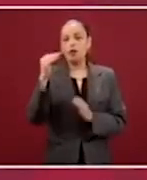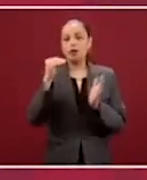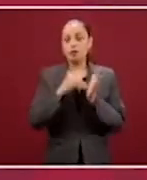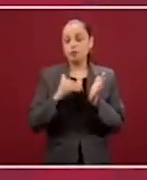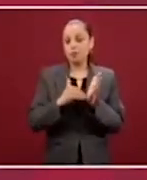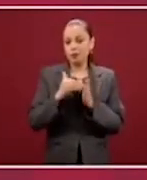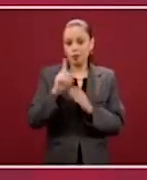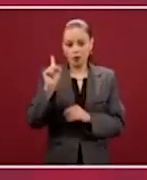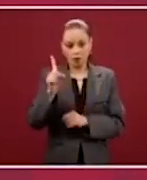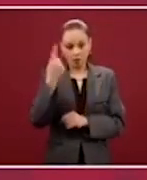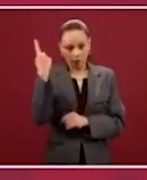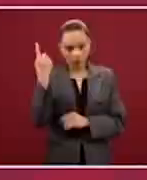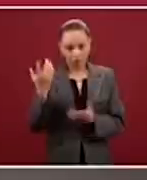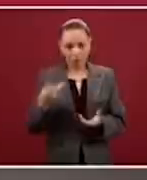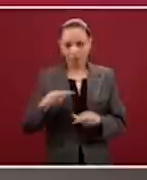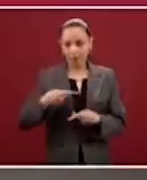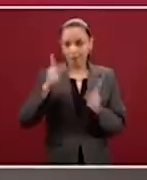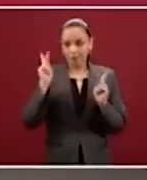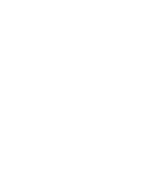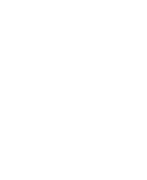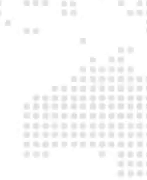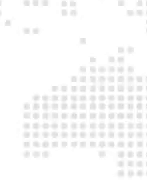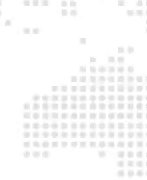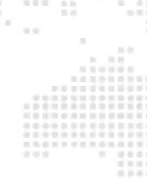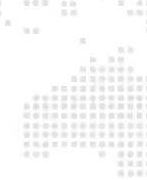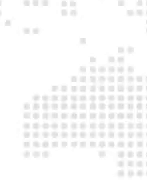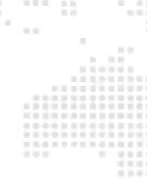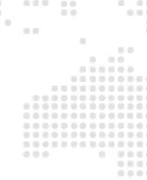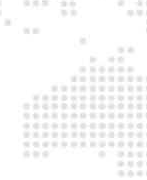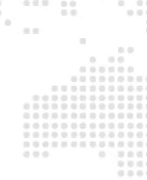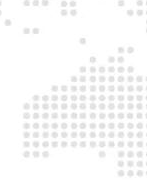qué lo que diga mi dedito